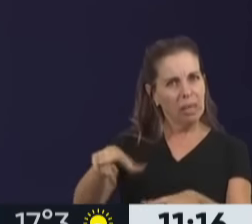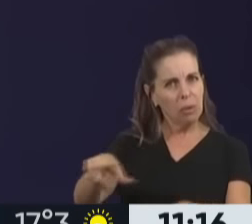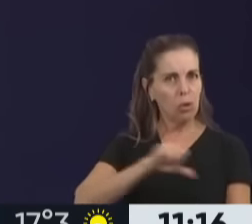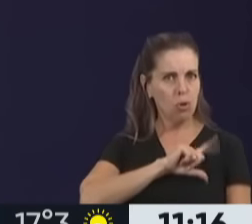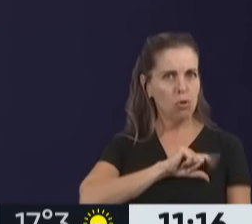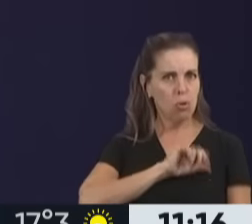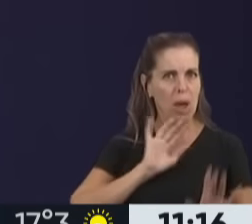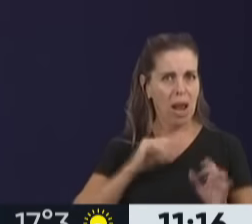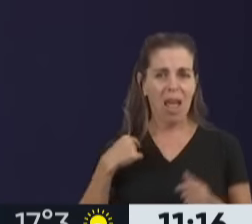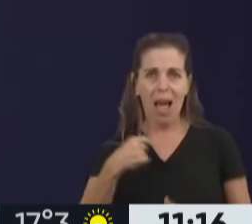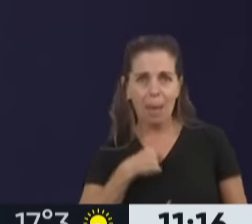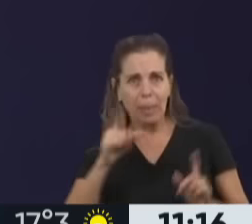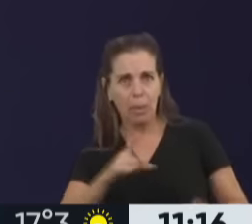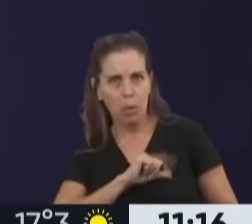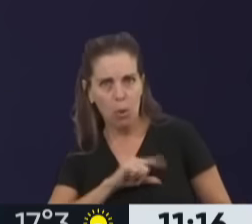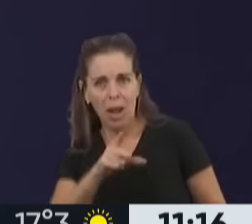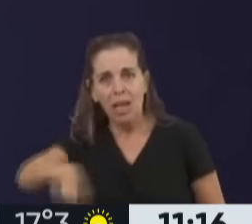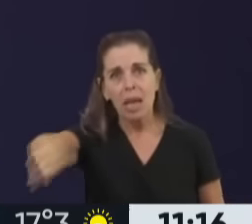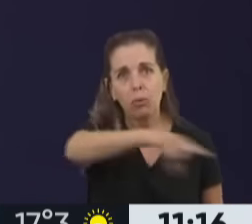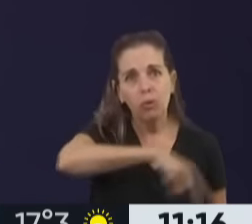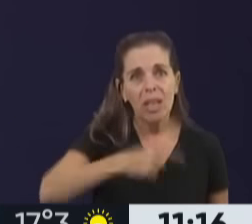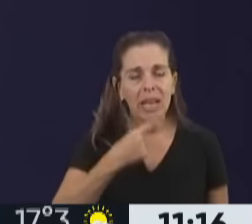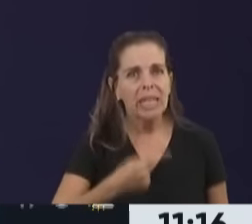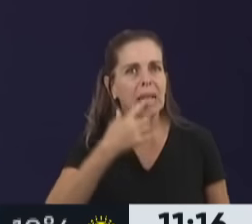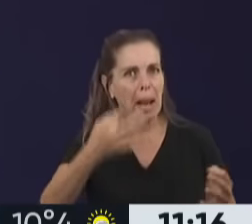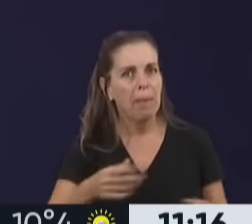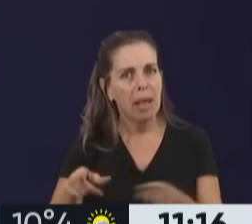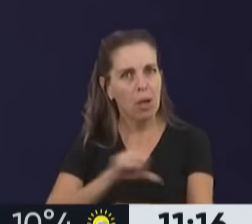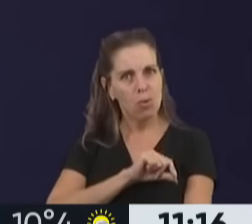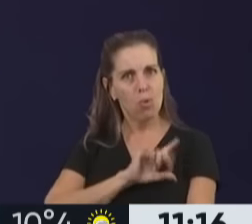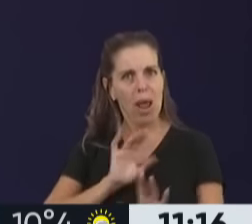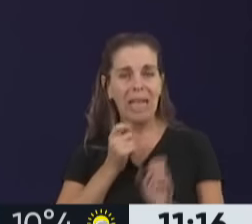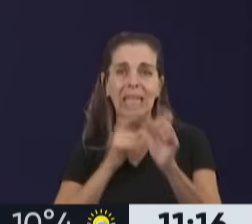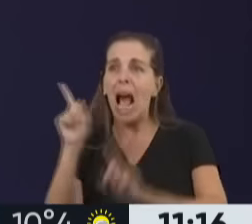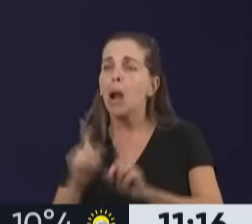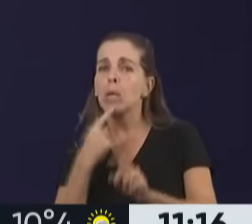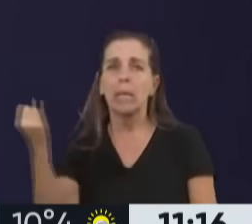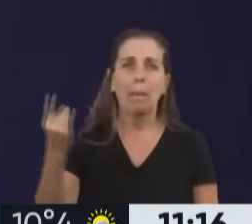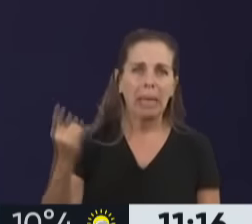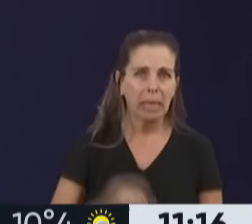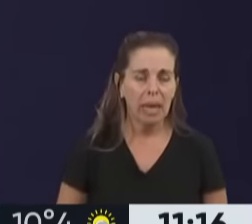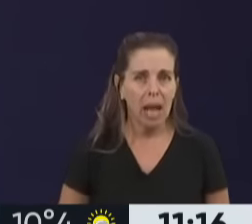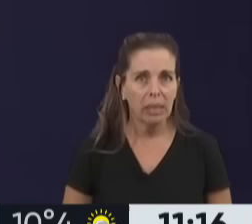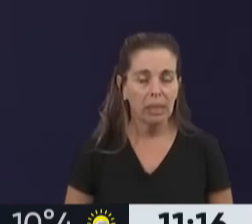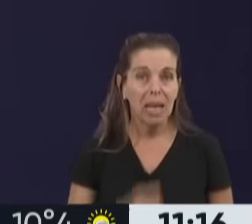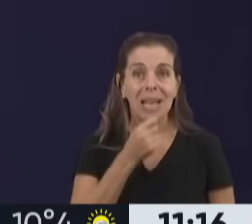ustedes que son periodistas de bien y que dicen la verdad y cuando eso no ocurre